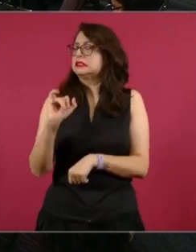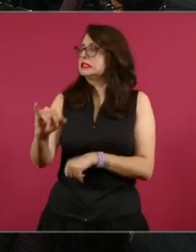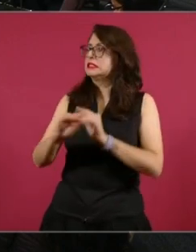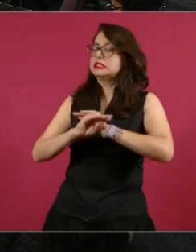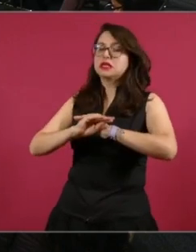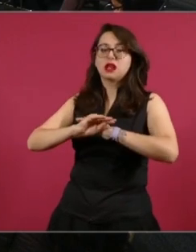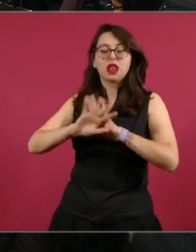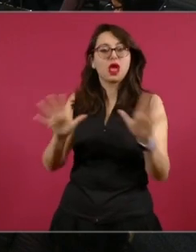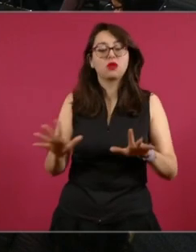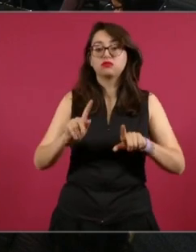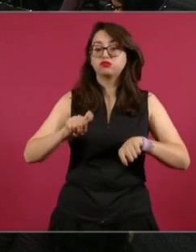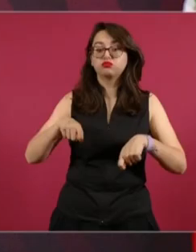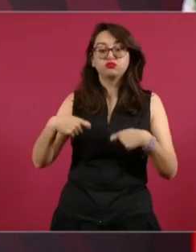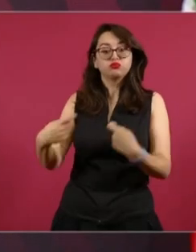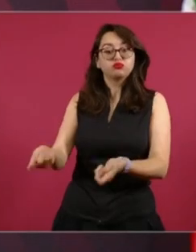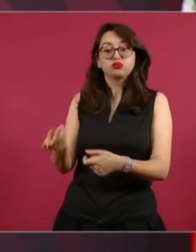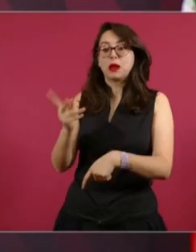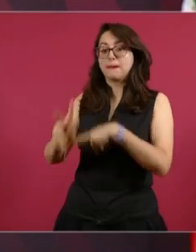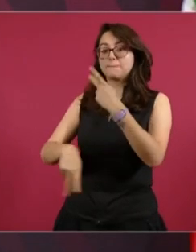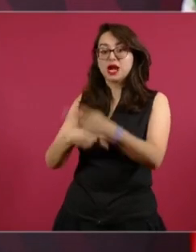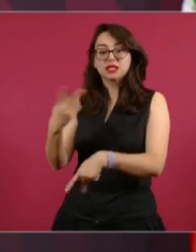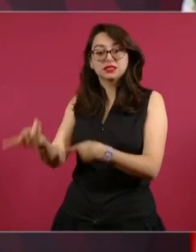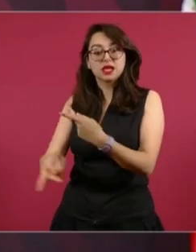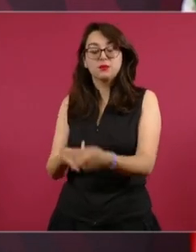de Coahuila,